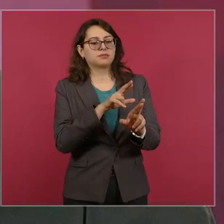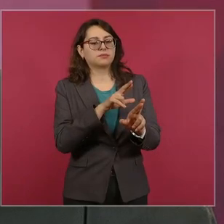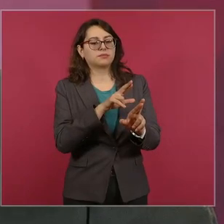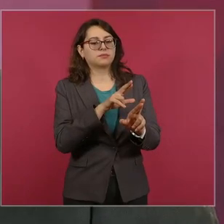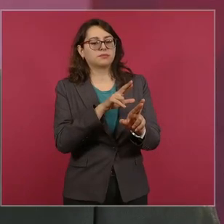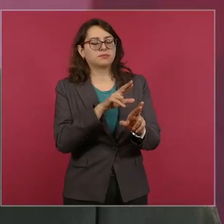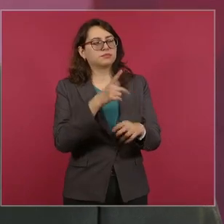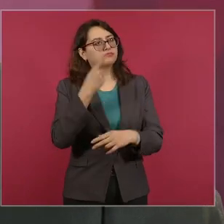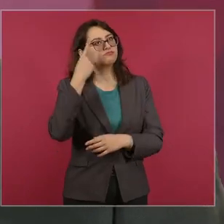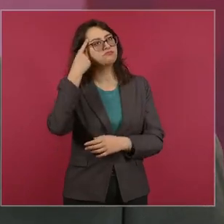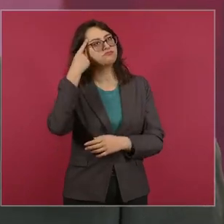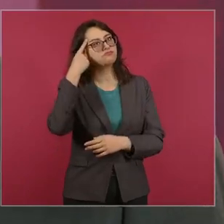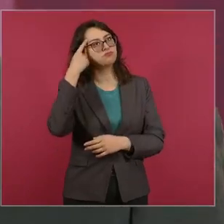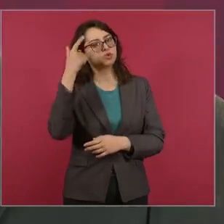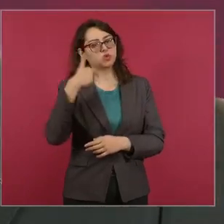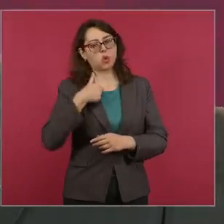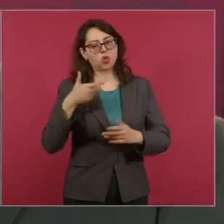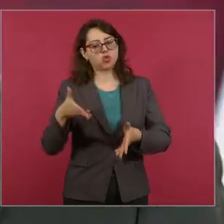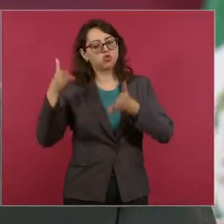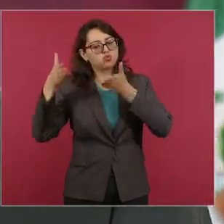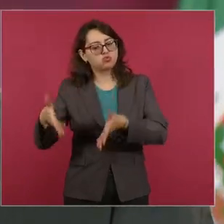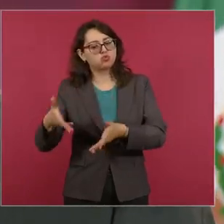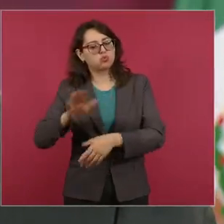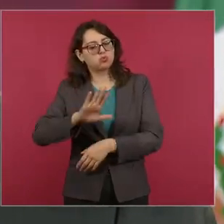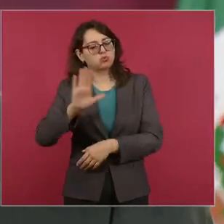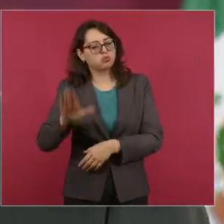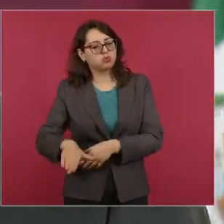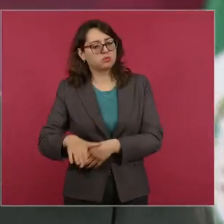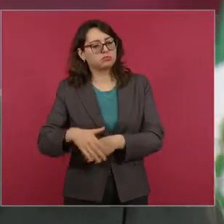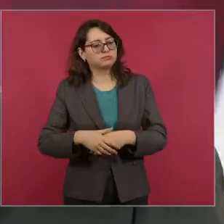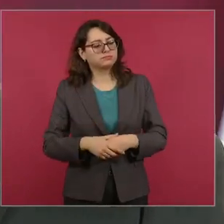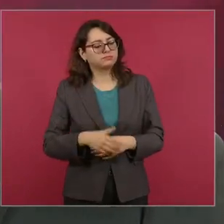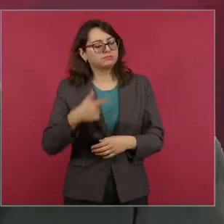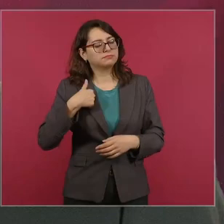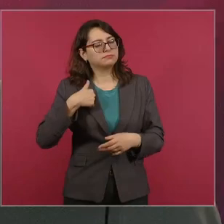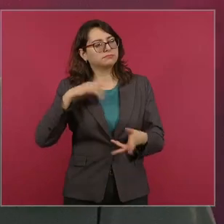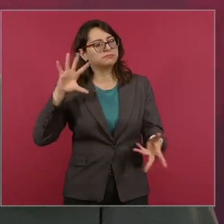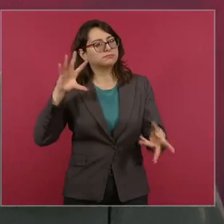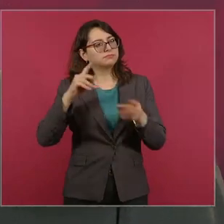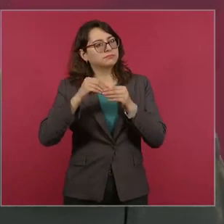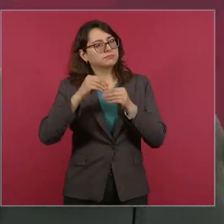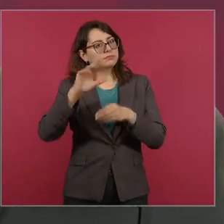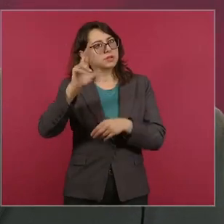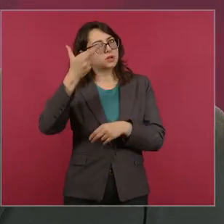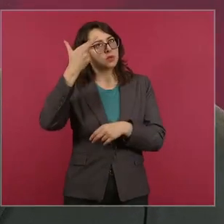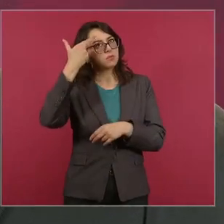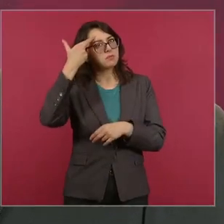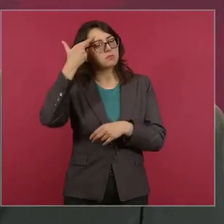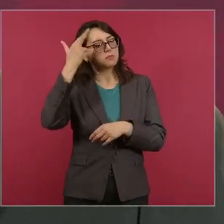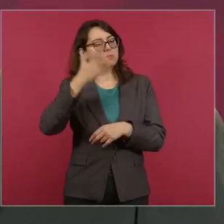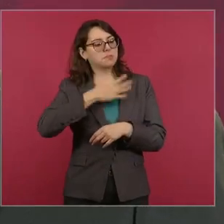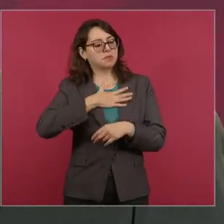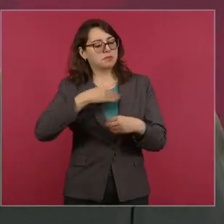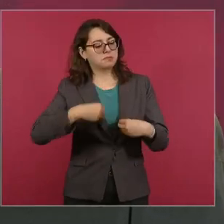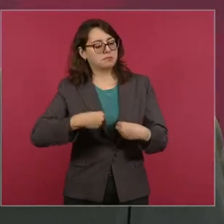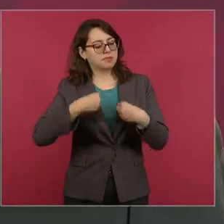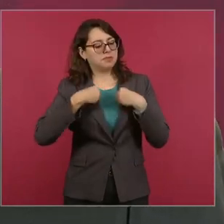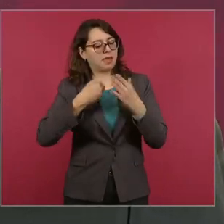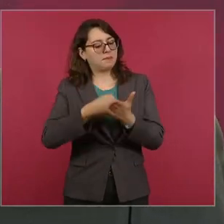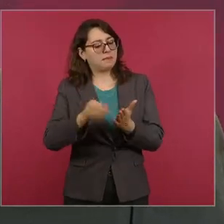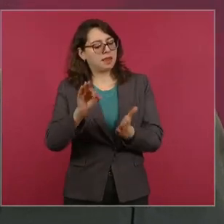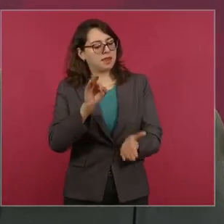me gustaría llevarme los pequeños momentos en que viví con arrojo